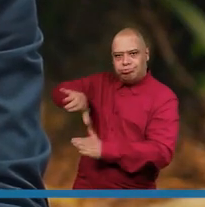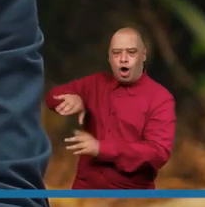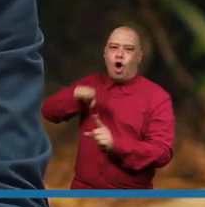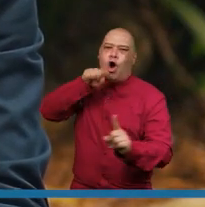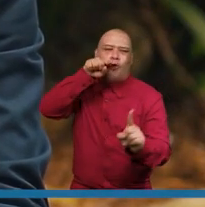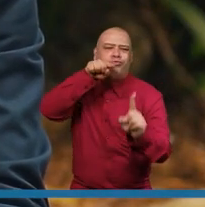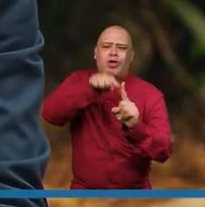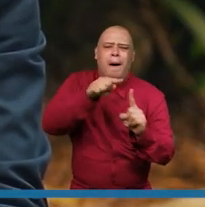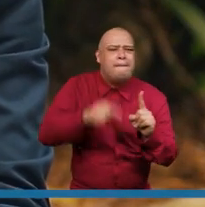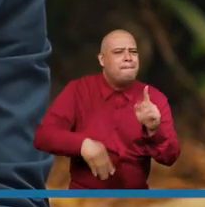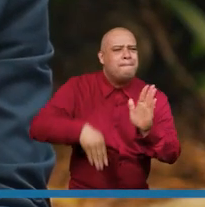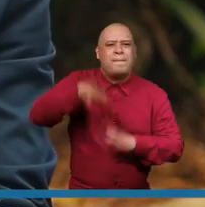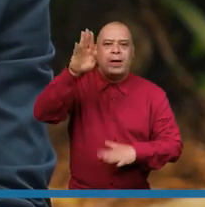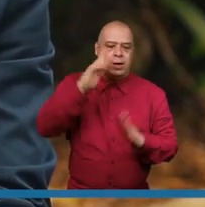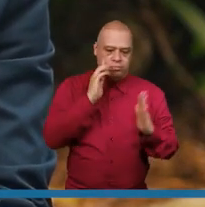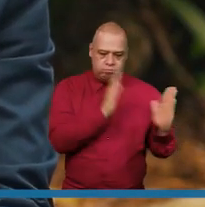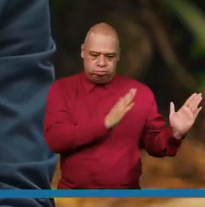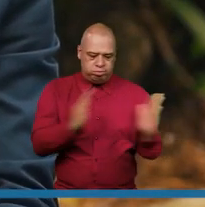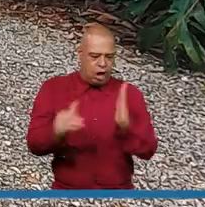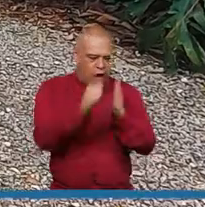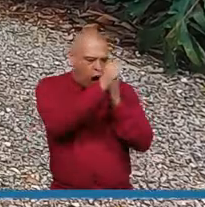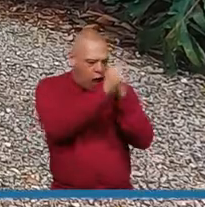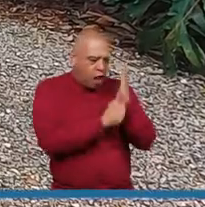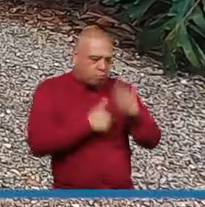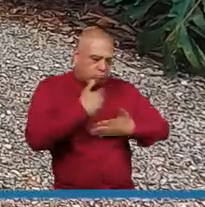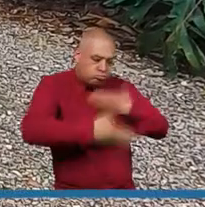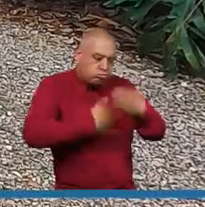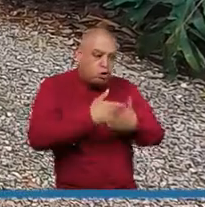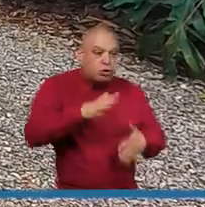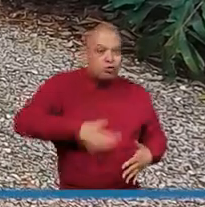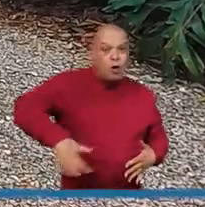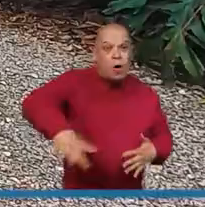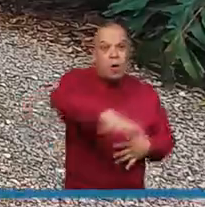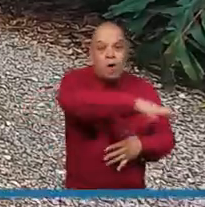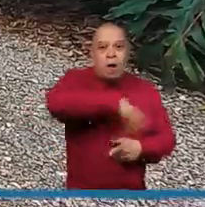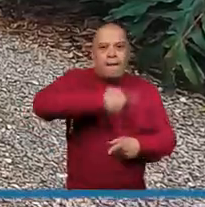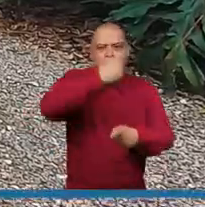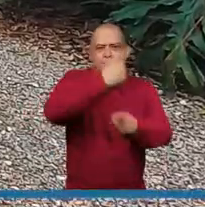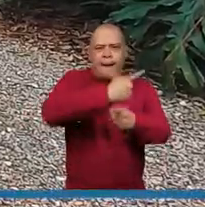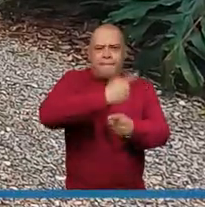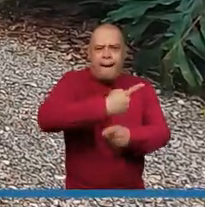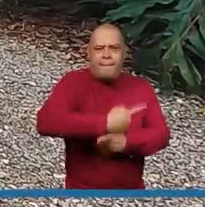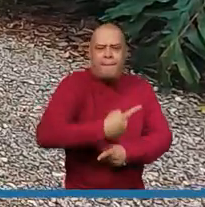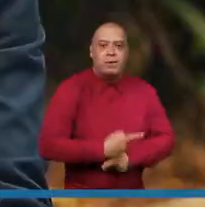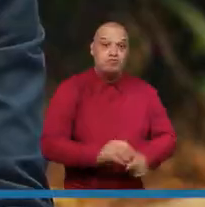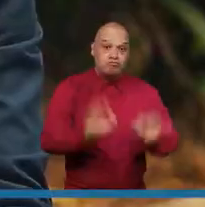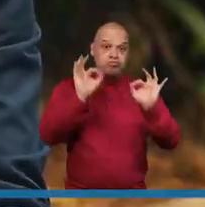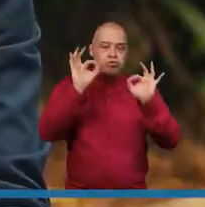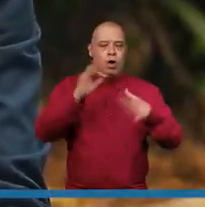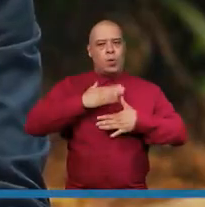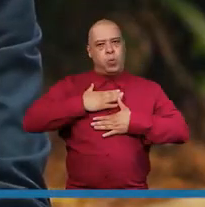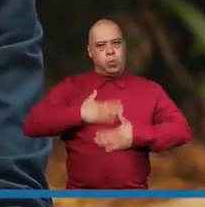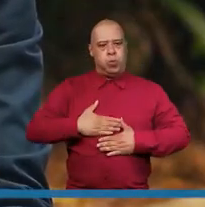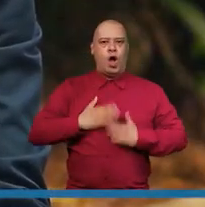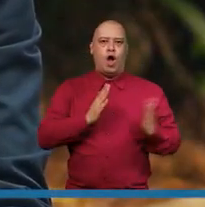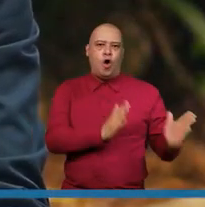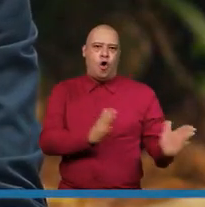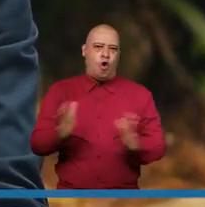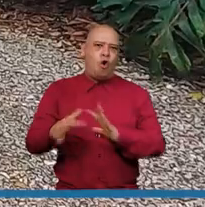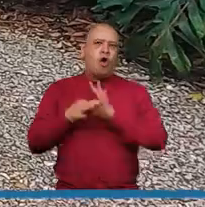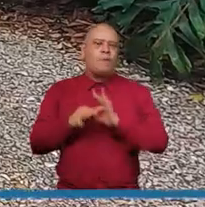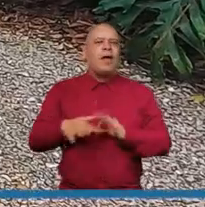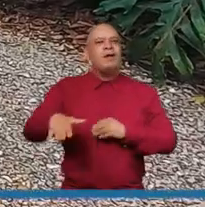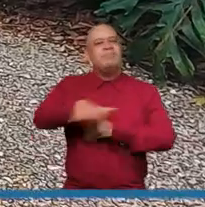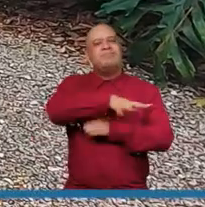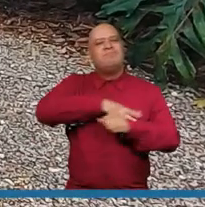siempre se tiene que pensar en una planeación para que el territorio cumpla las condiciones mínimas, pero además se aborden los temas